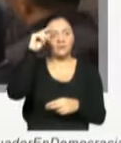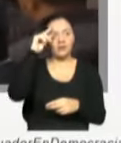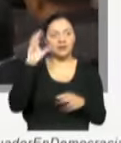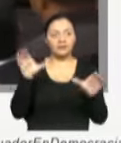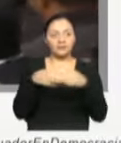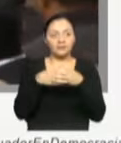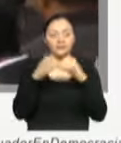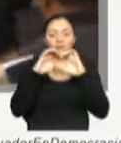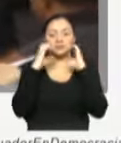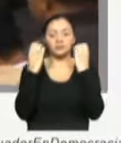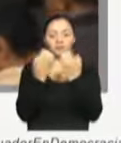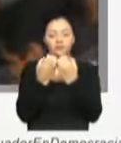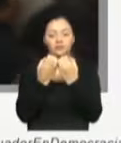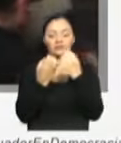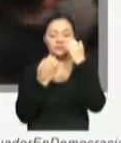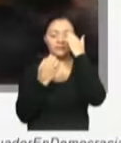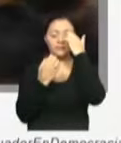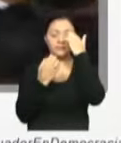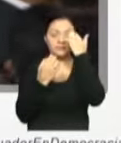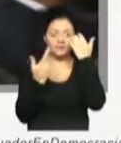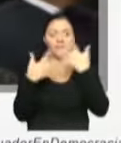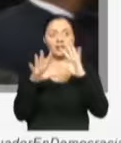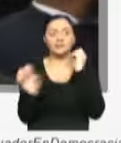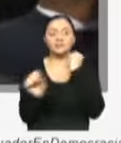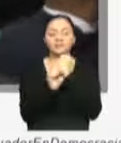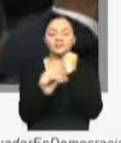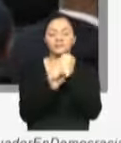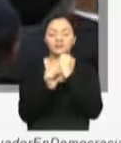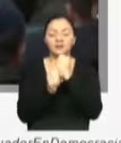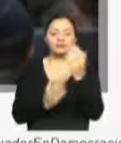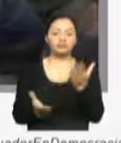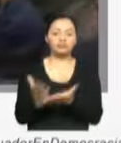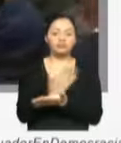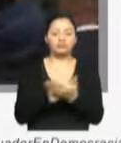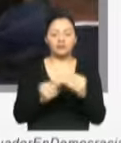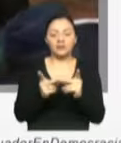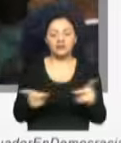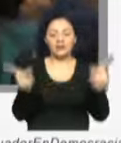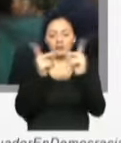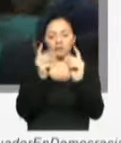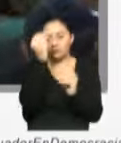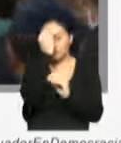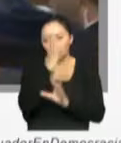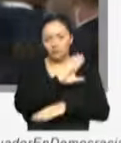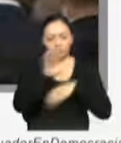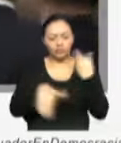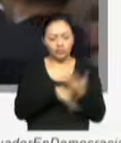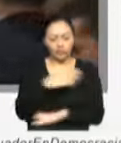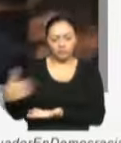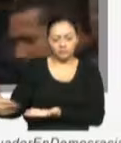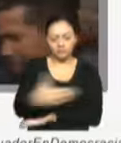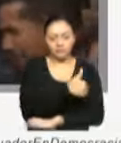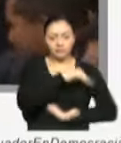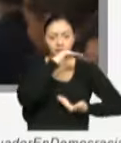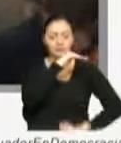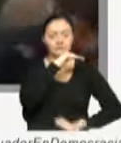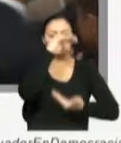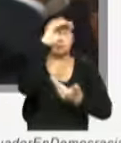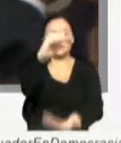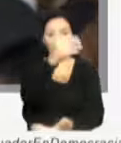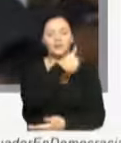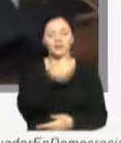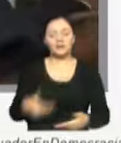Correa Delgado, que por supuesto ya está trabajando, ya está recopilando la información para entregar al presidente que